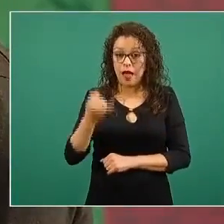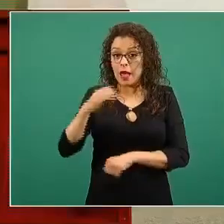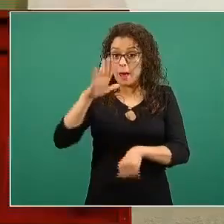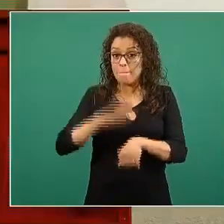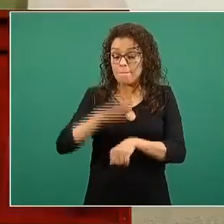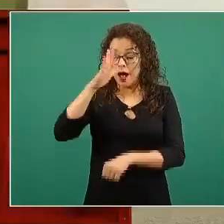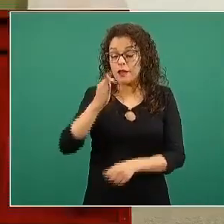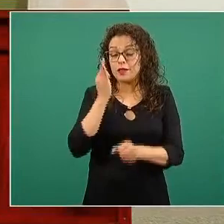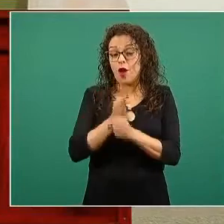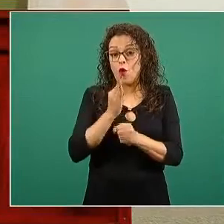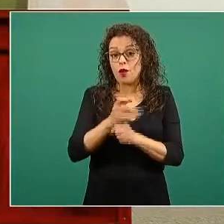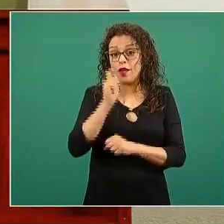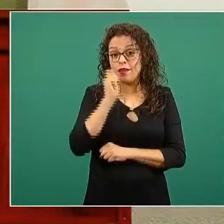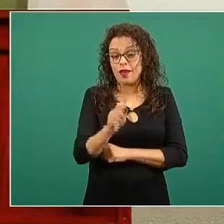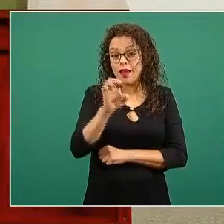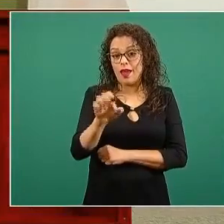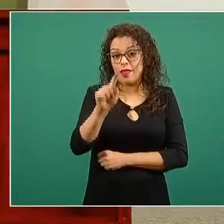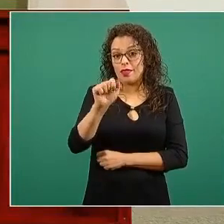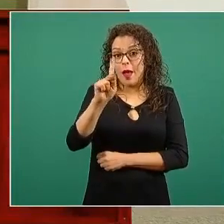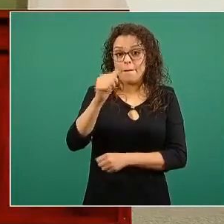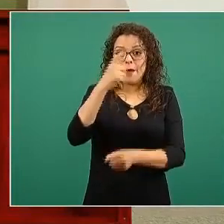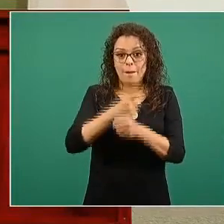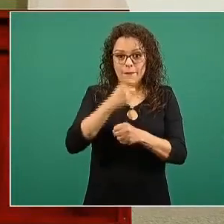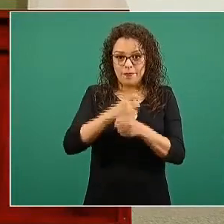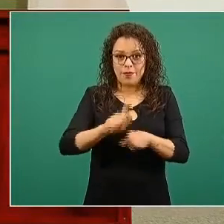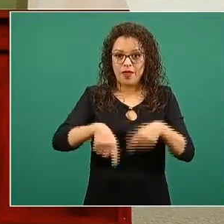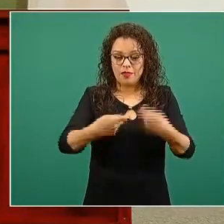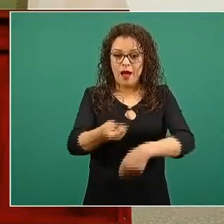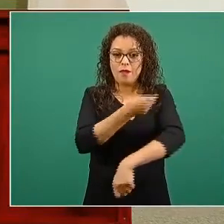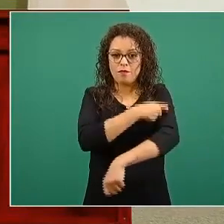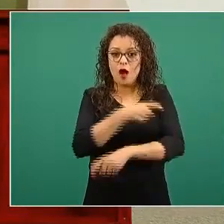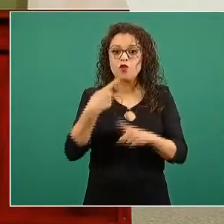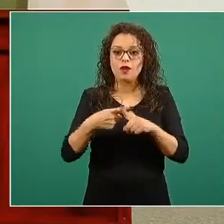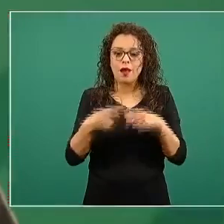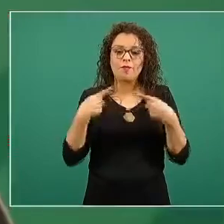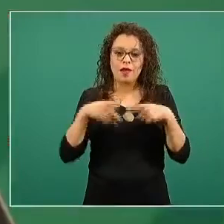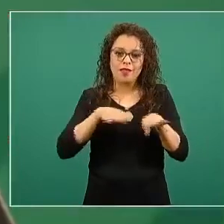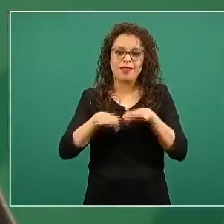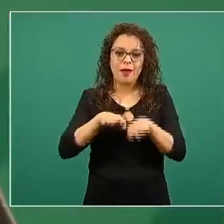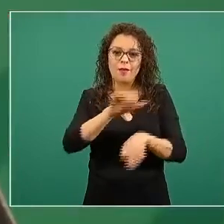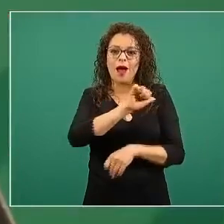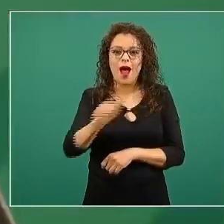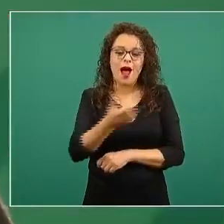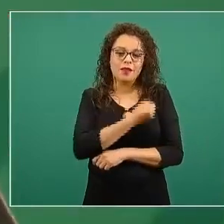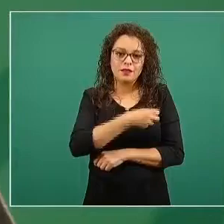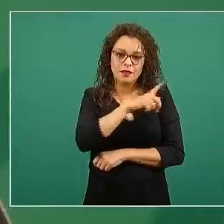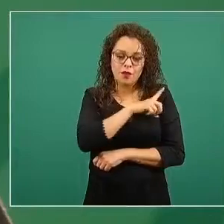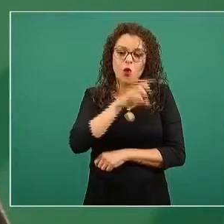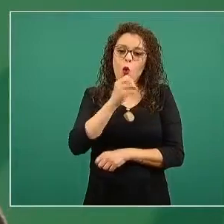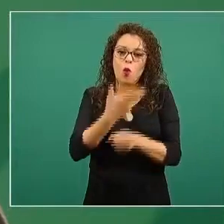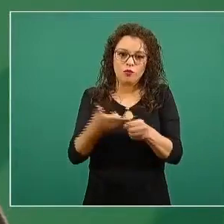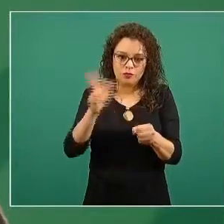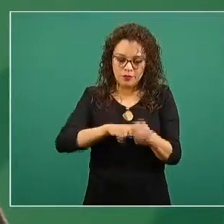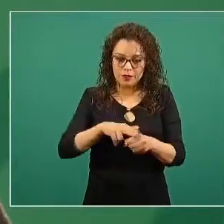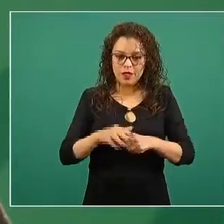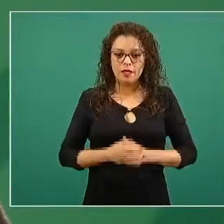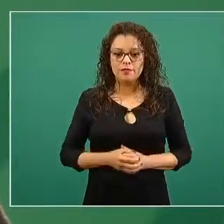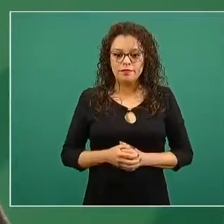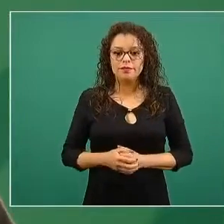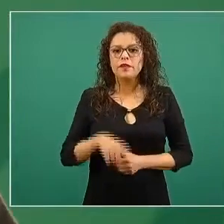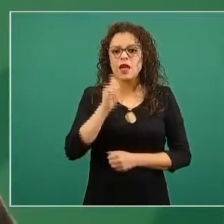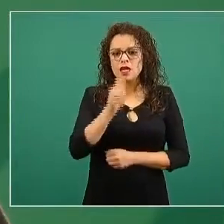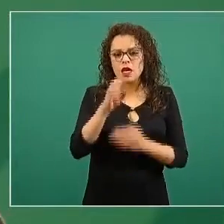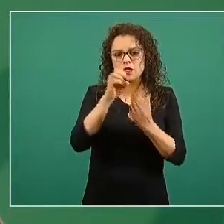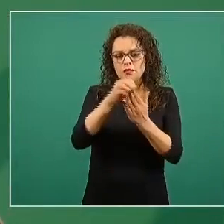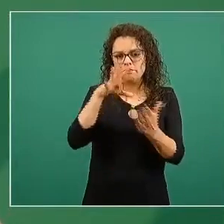están vacunando a los profesionales de la salud, es un sistema que precarga a las personas, es decir, es un registro